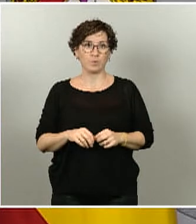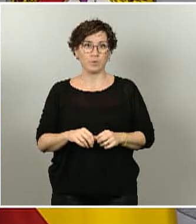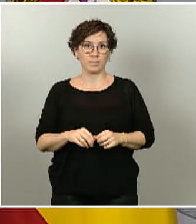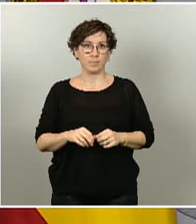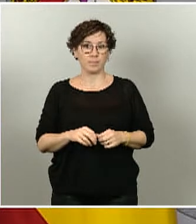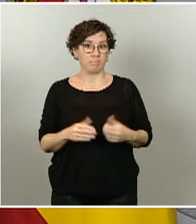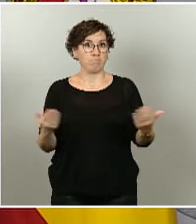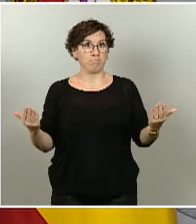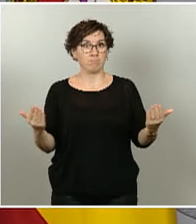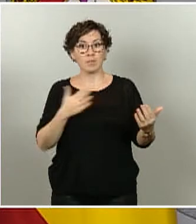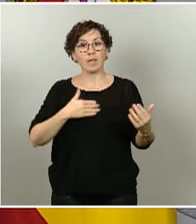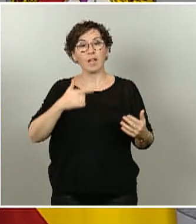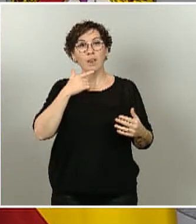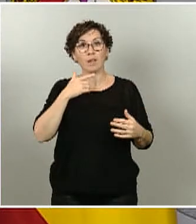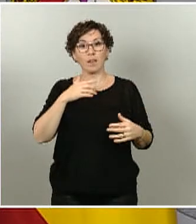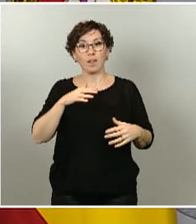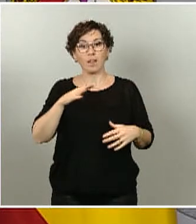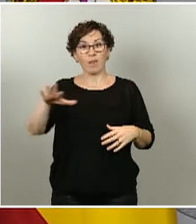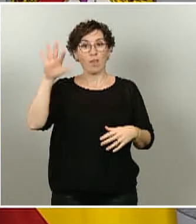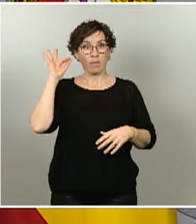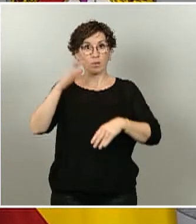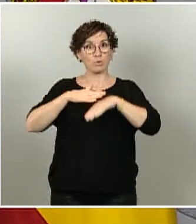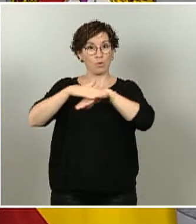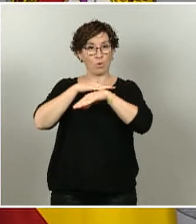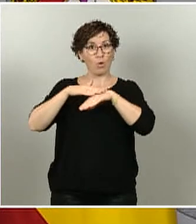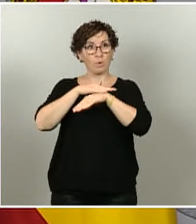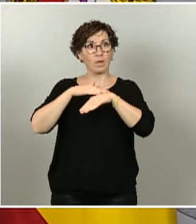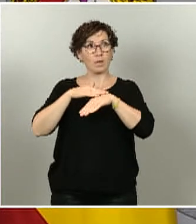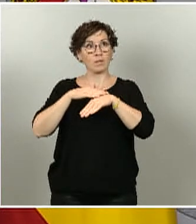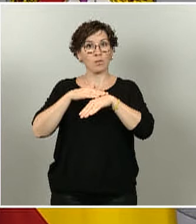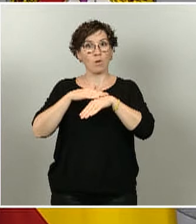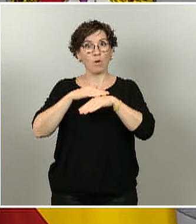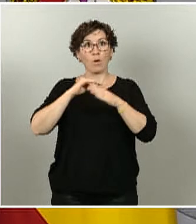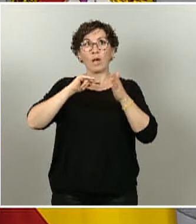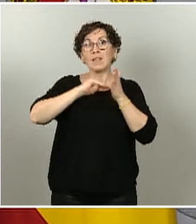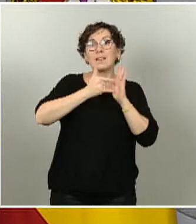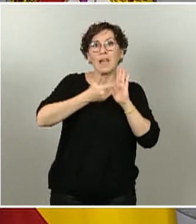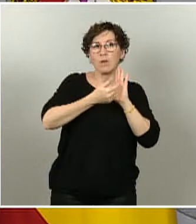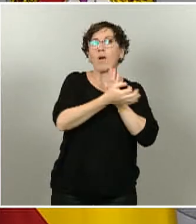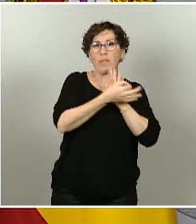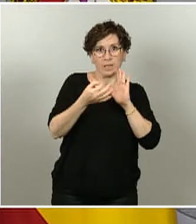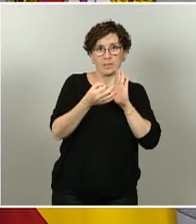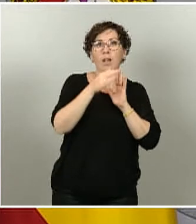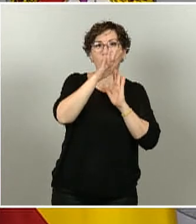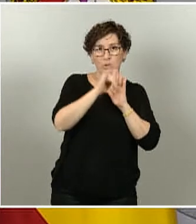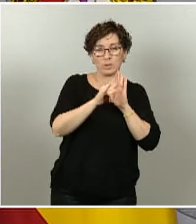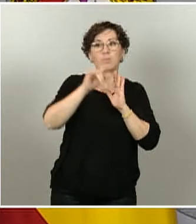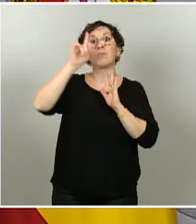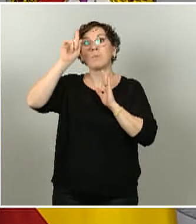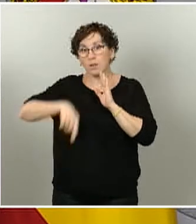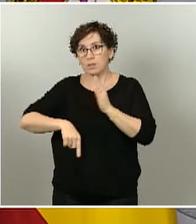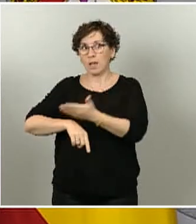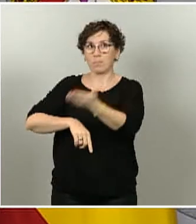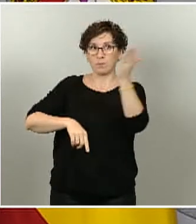adopta el Gobierno no solamente en términos técnicos son medidas acertadas, sino que son comprendidas por la gran parte de